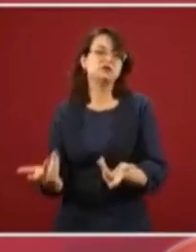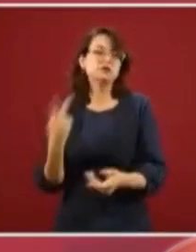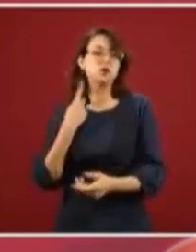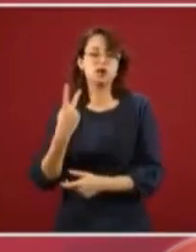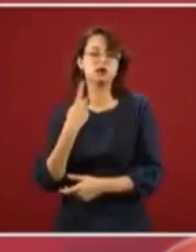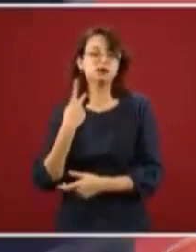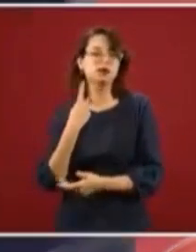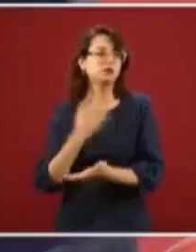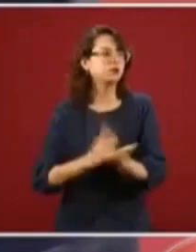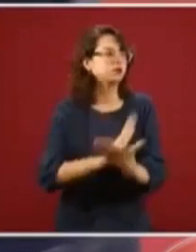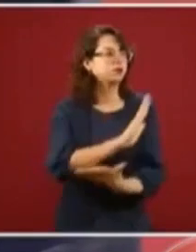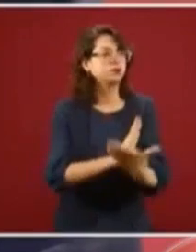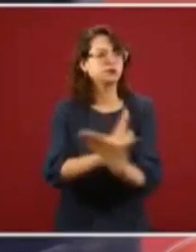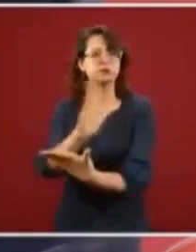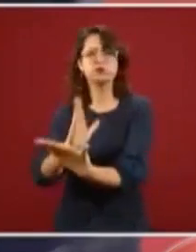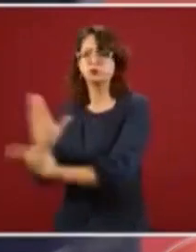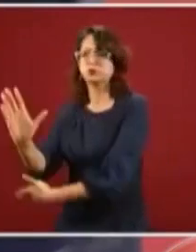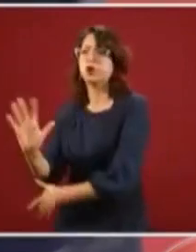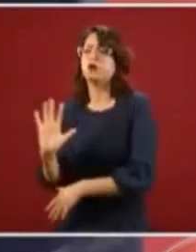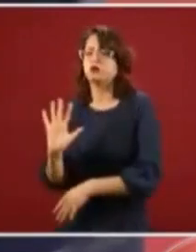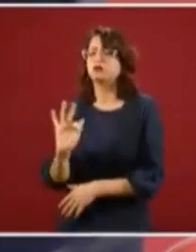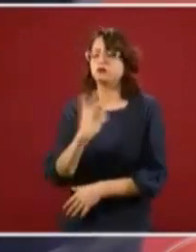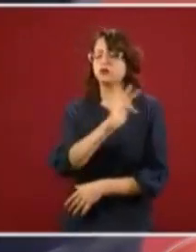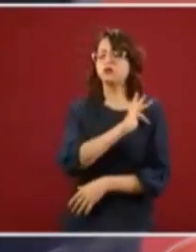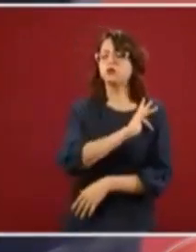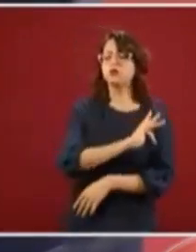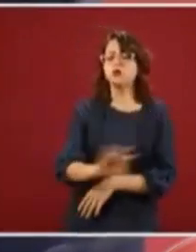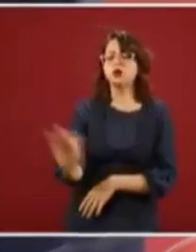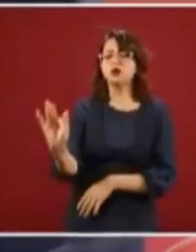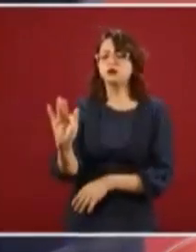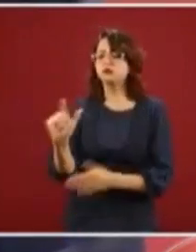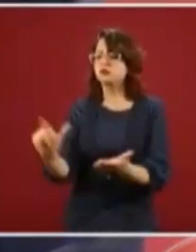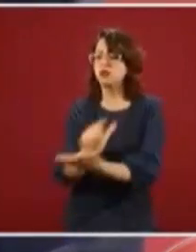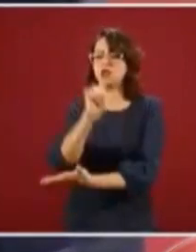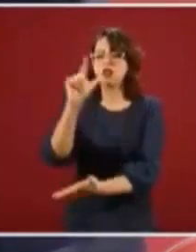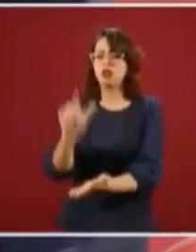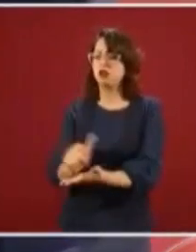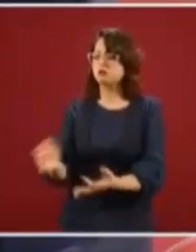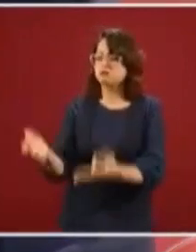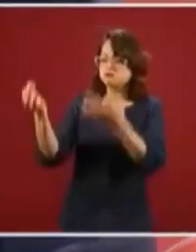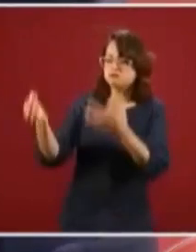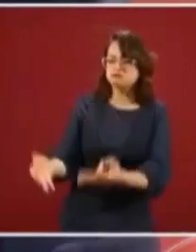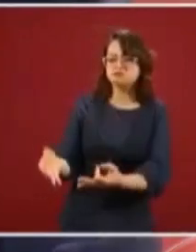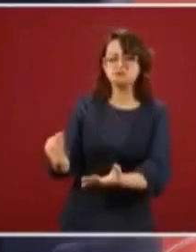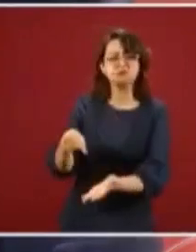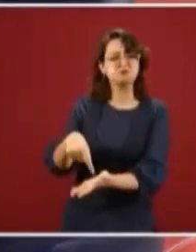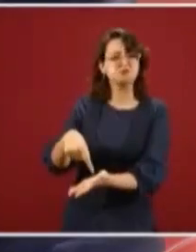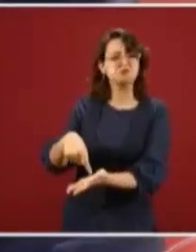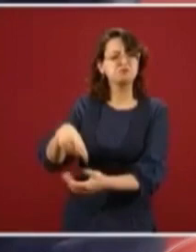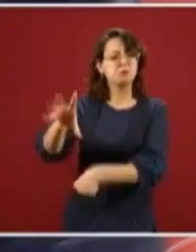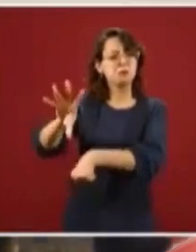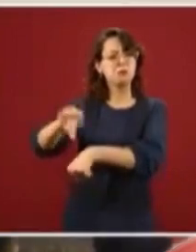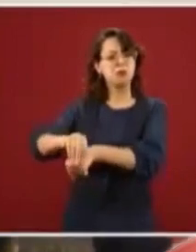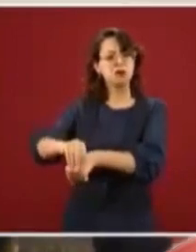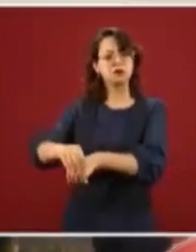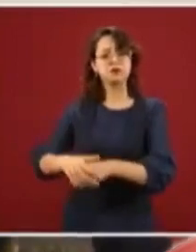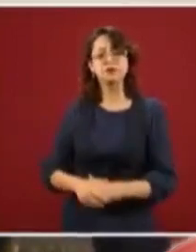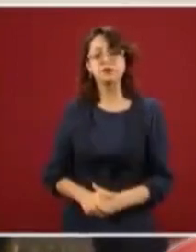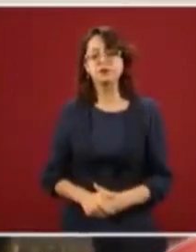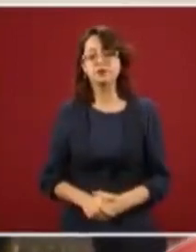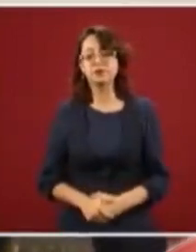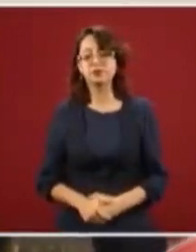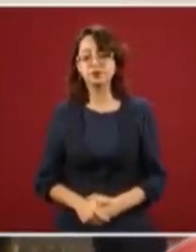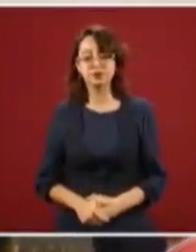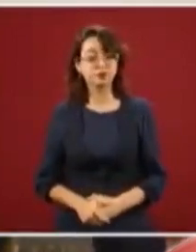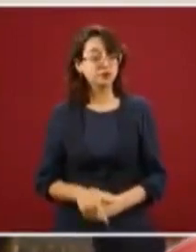país. Es totalmente legal y legítimo. ¿Les da la bienvenida a los nuevos